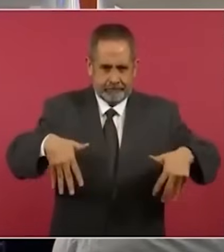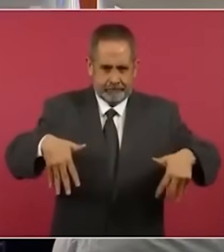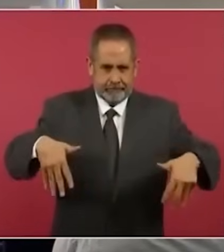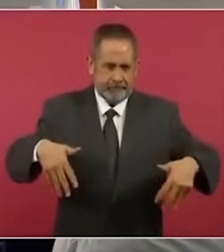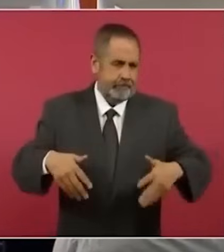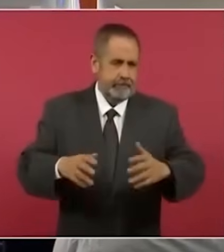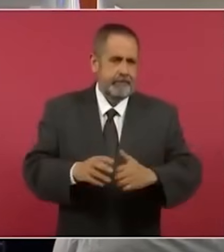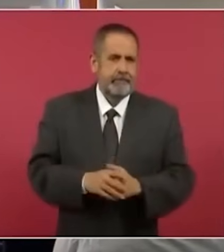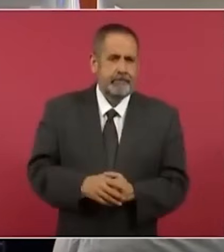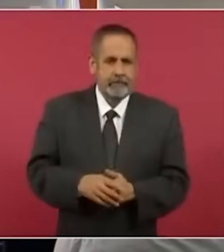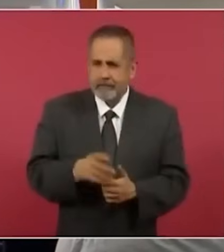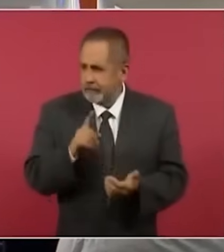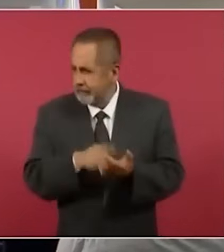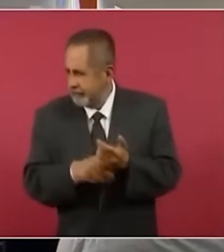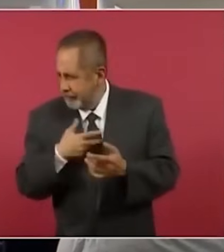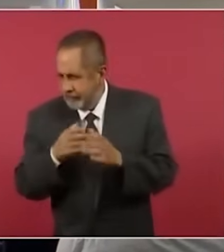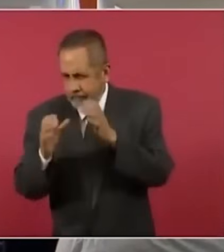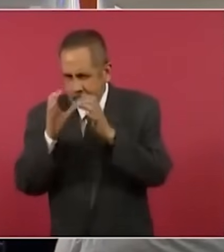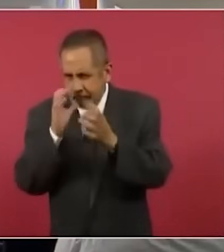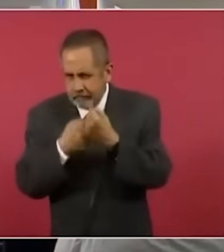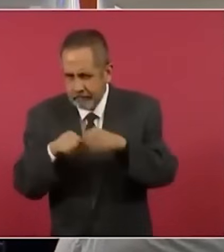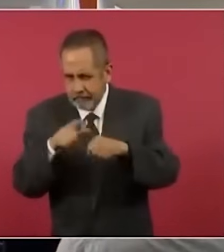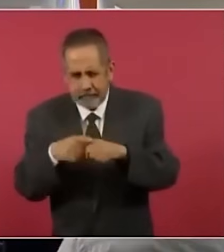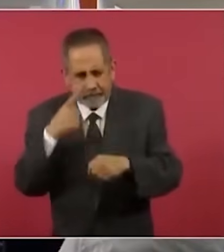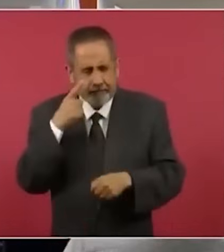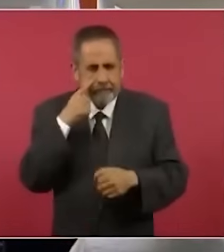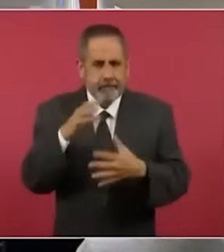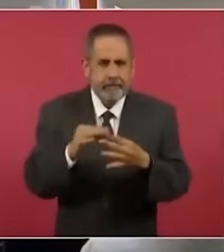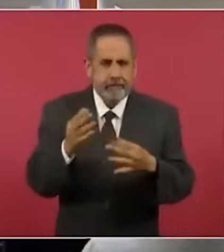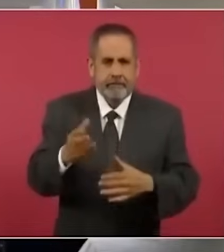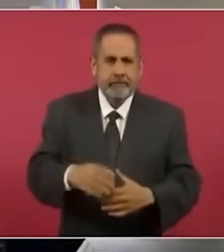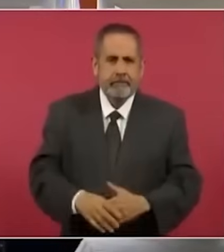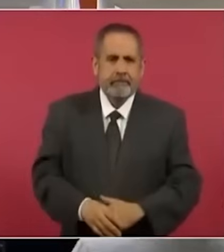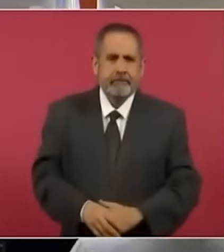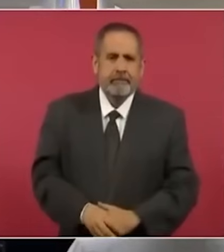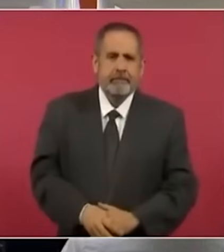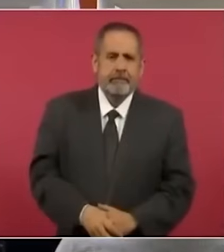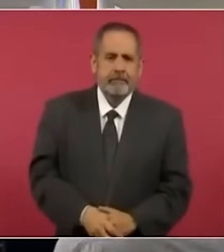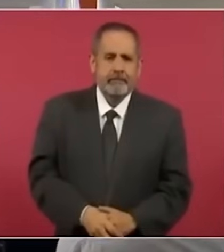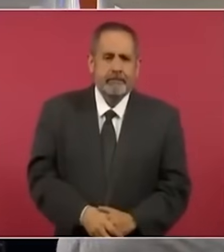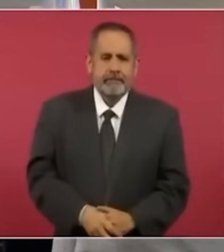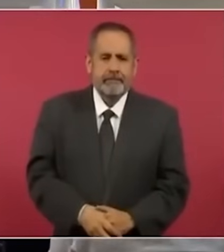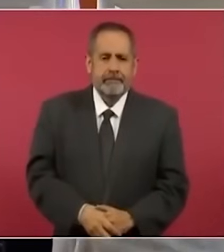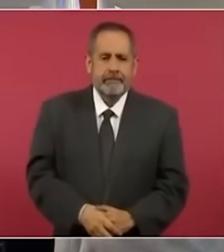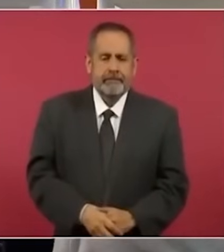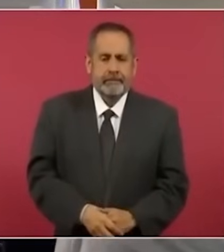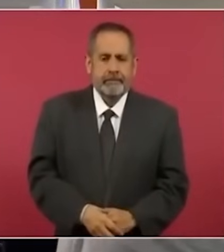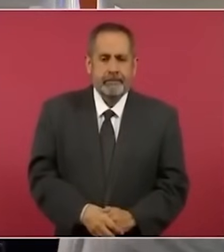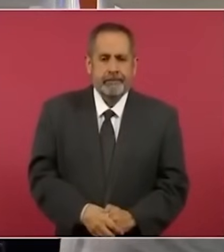¿Tienen comunicación social aquí también? Sí, claro. A ver. Los que contrataron a Nayeli Roldán.